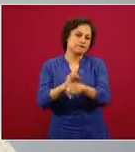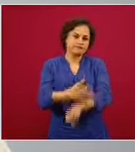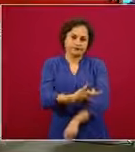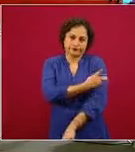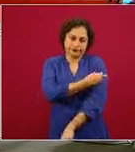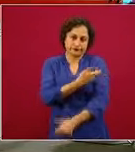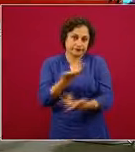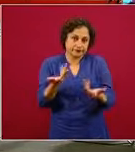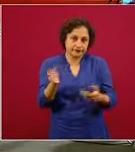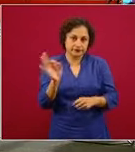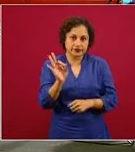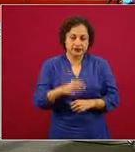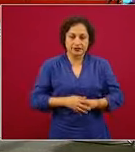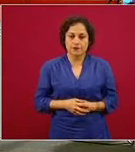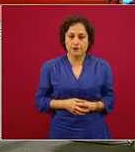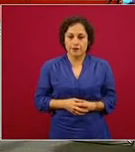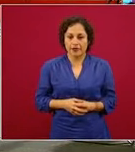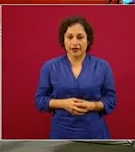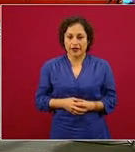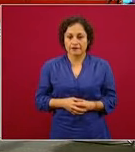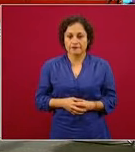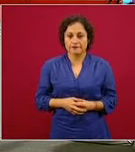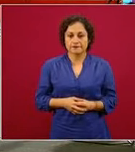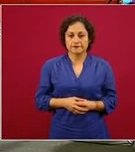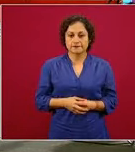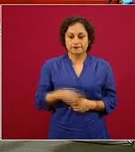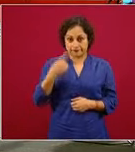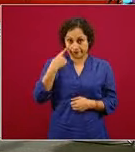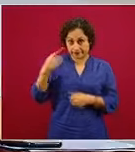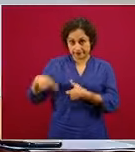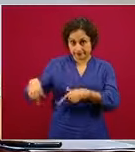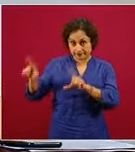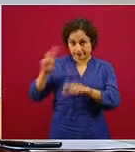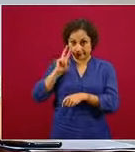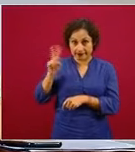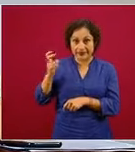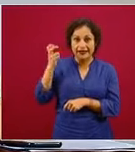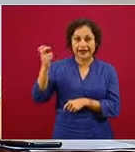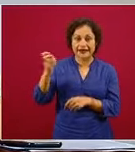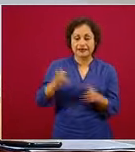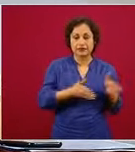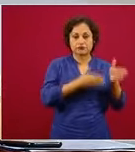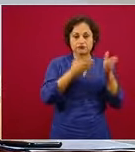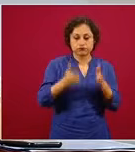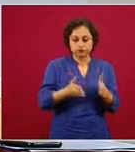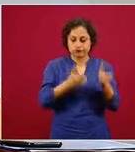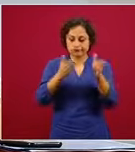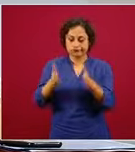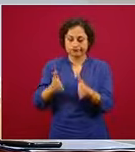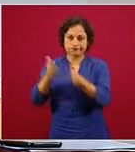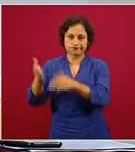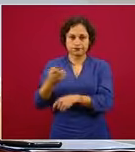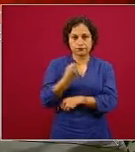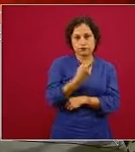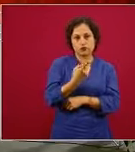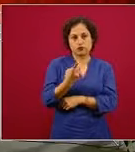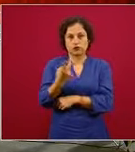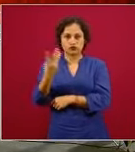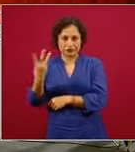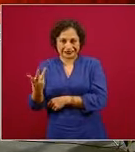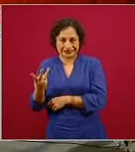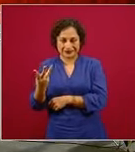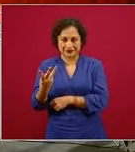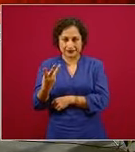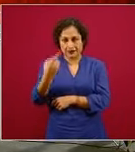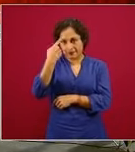en la siguiente, por favor. Aquí les presento esto que he señalado, son las fases 1, 2 y 3, y